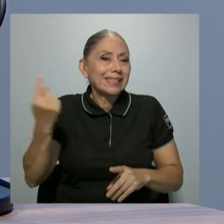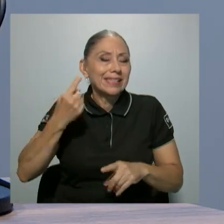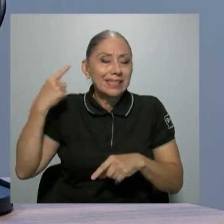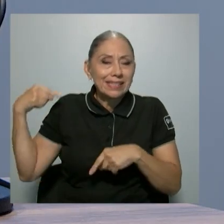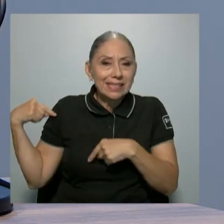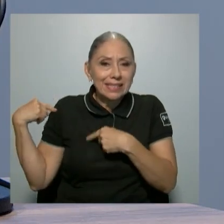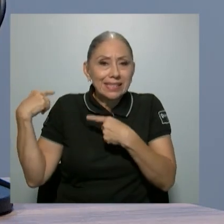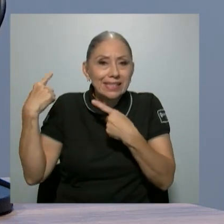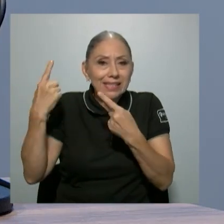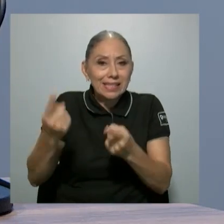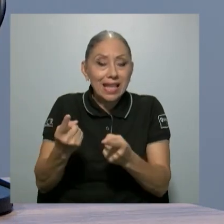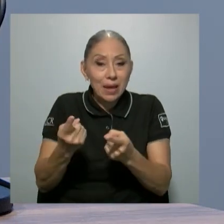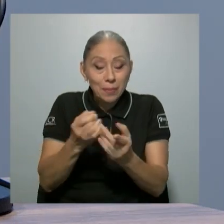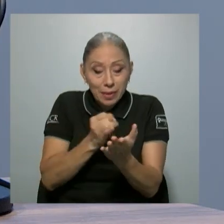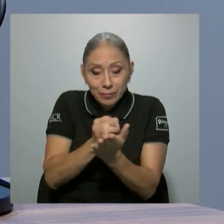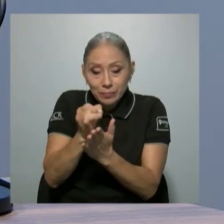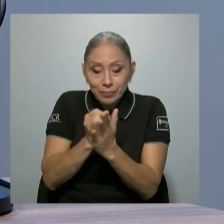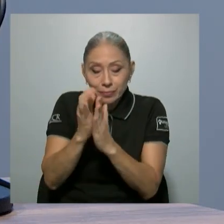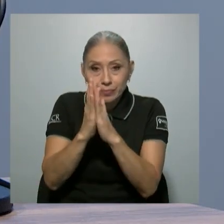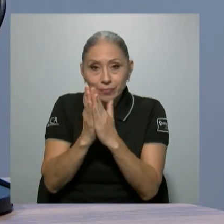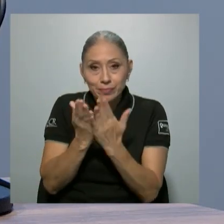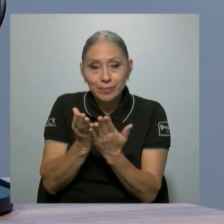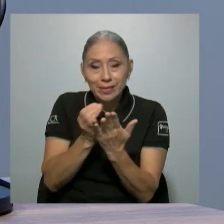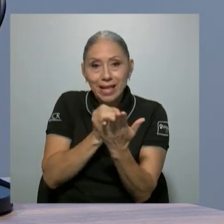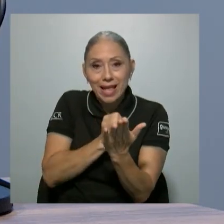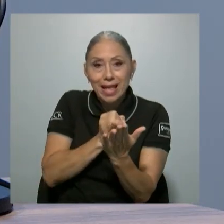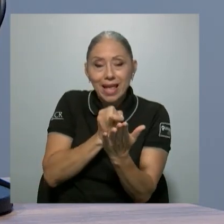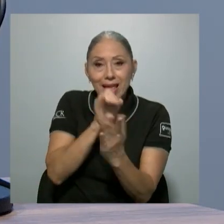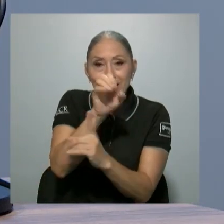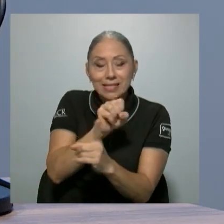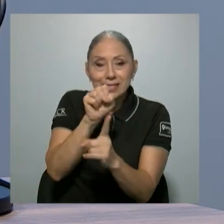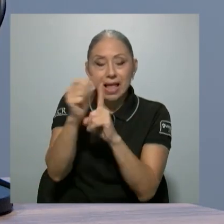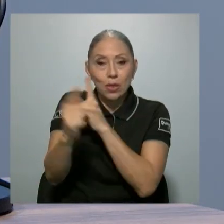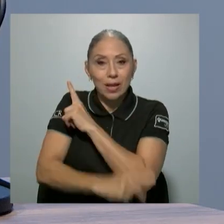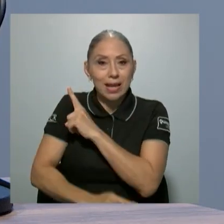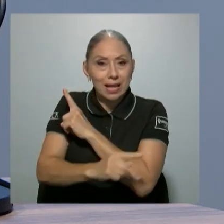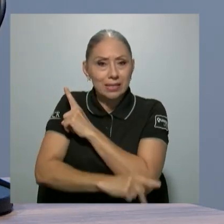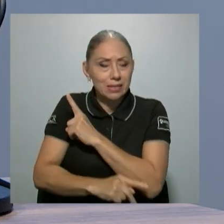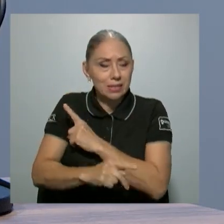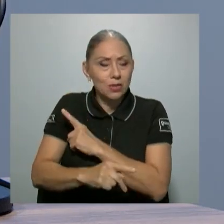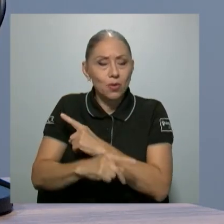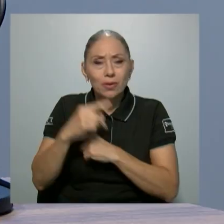el Estado de la Nación ha puesto mucho